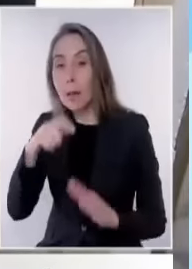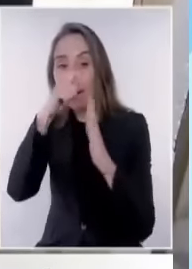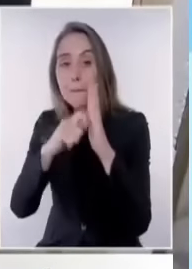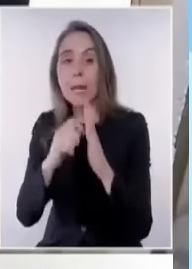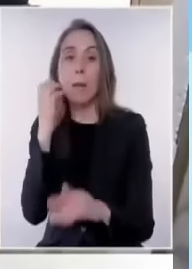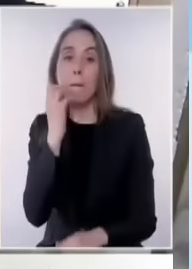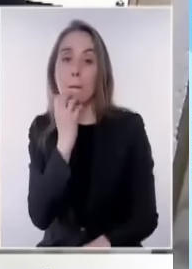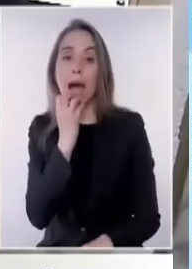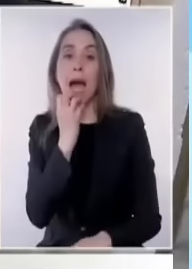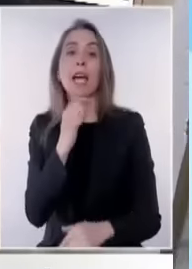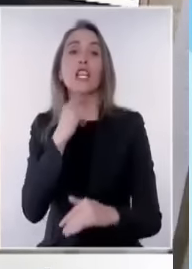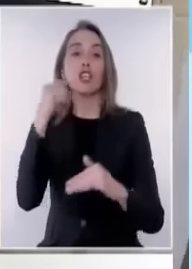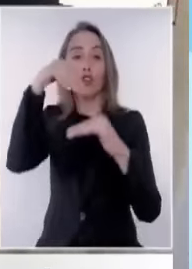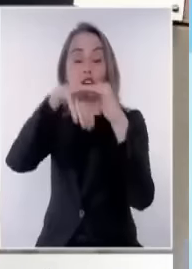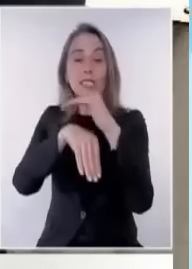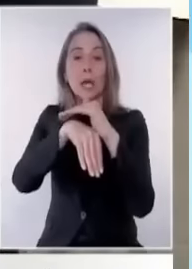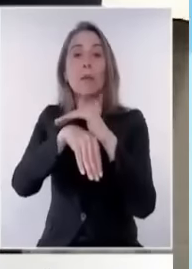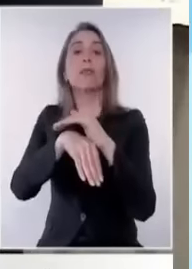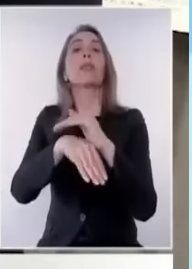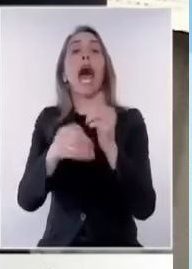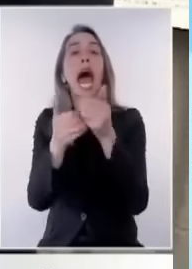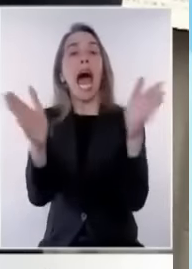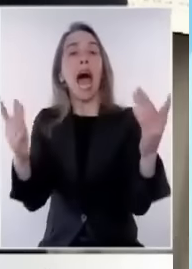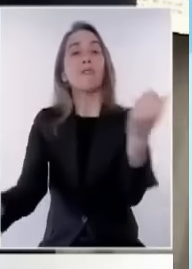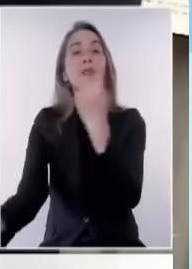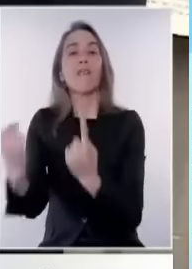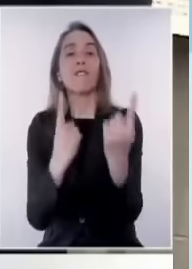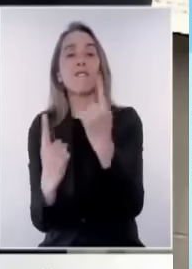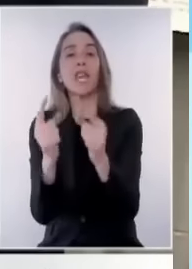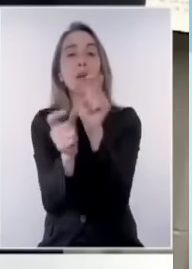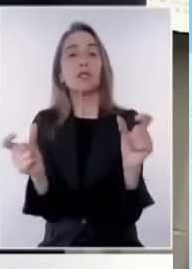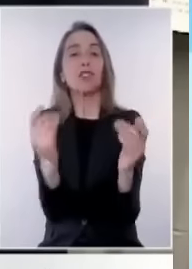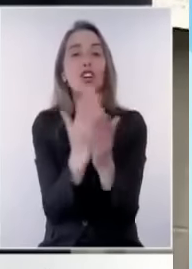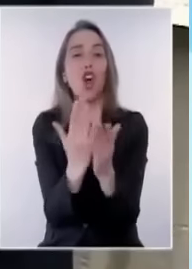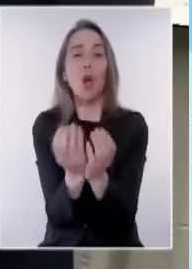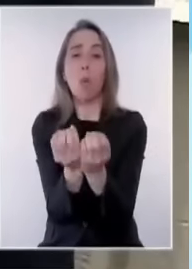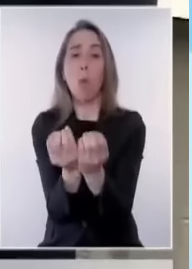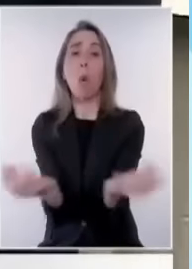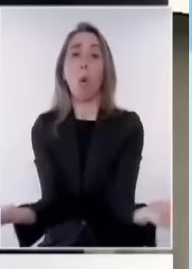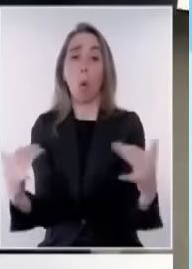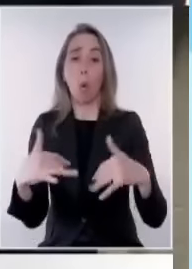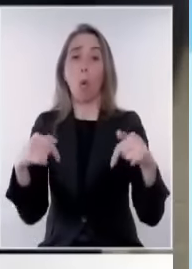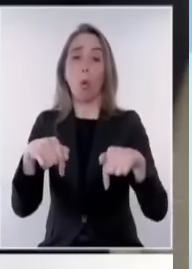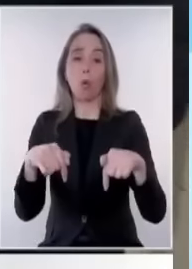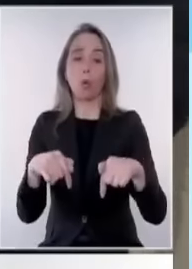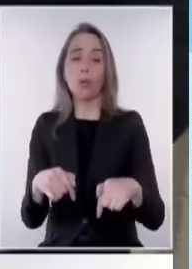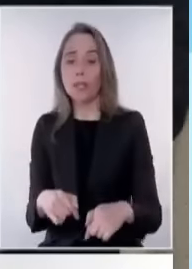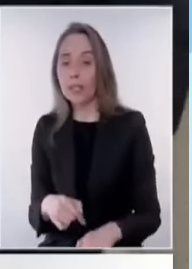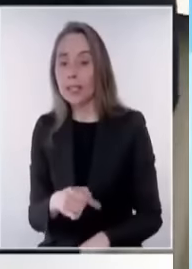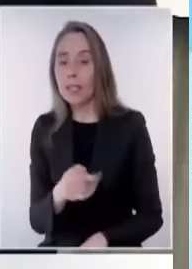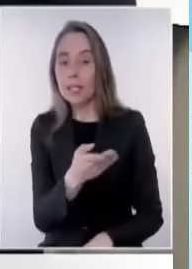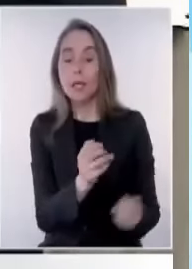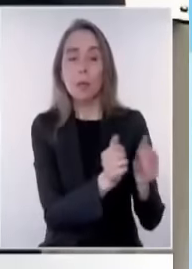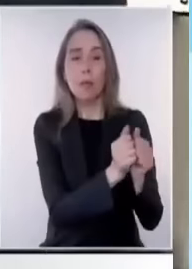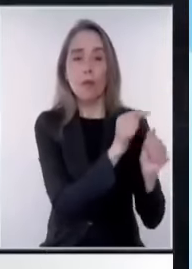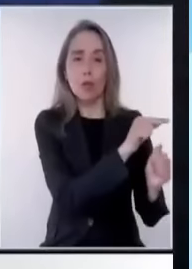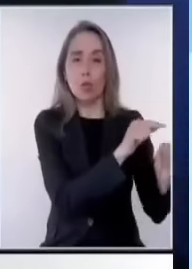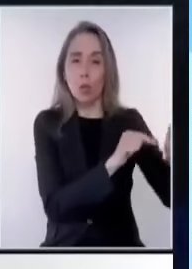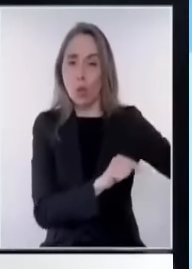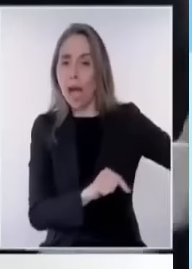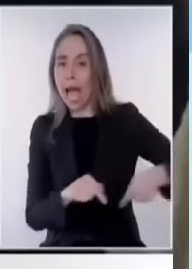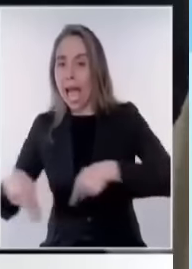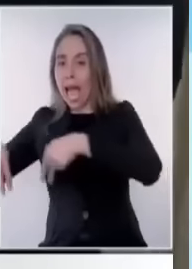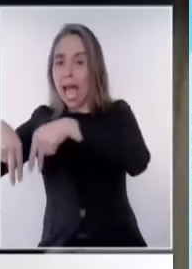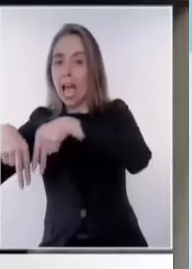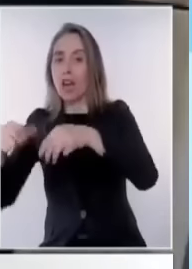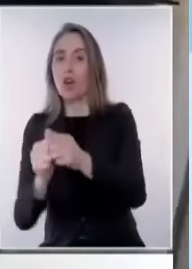de mayo abrimos una cripta, vienen los colegios, viene mucha gente. Ah, los colegios pueden ir. Contra la nave, presidente.